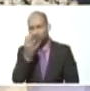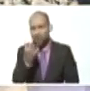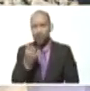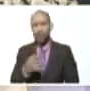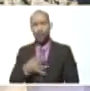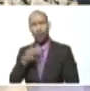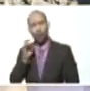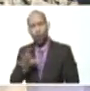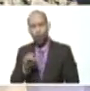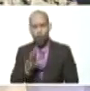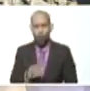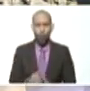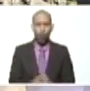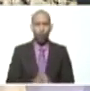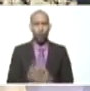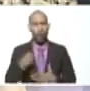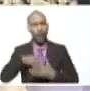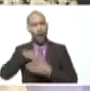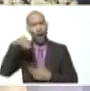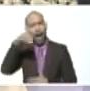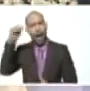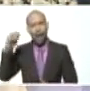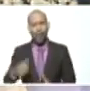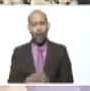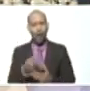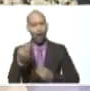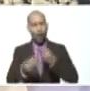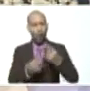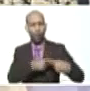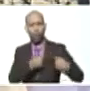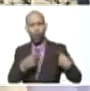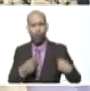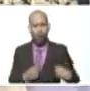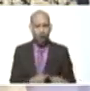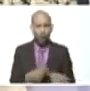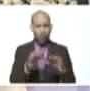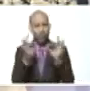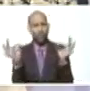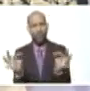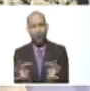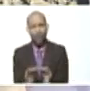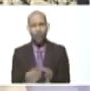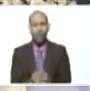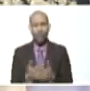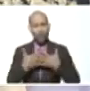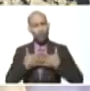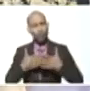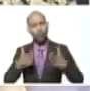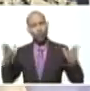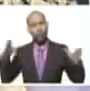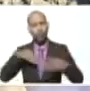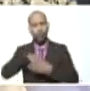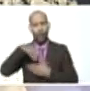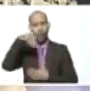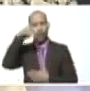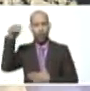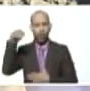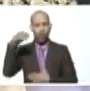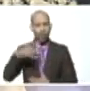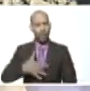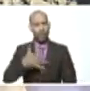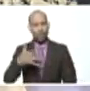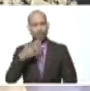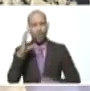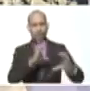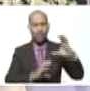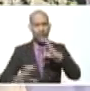las desesperanzas de las almas, como hizo con el corazón adolorido de su familia, y abrió espiritualmente la sensibilidad